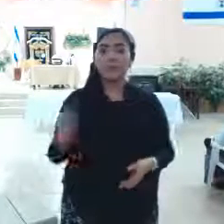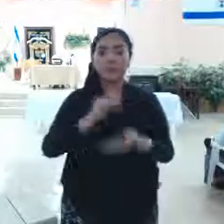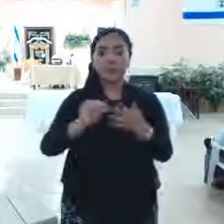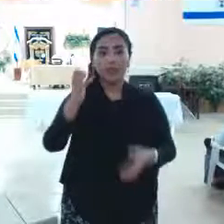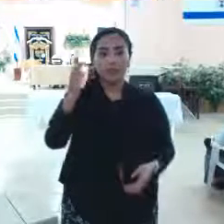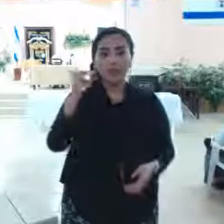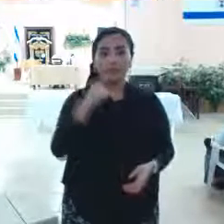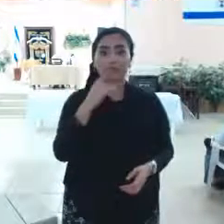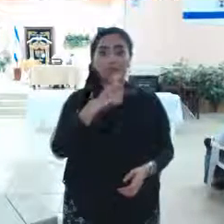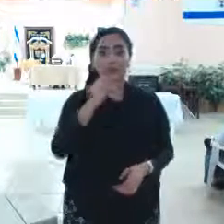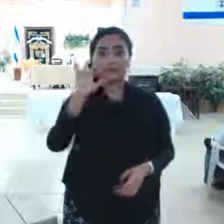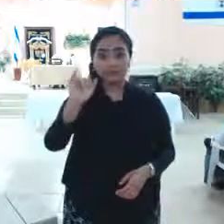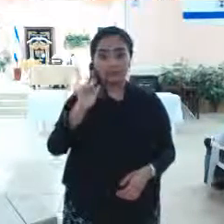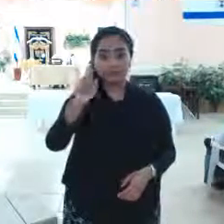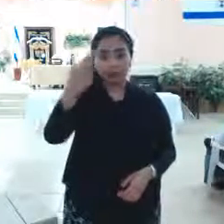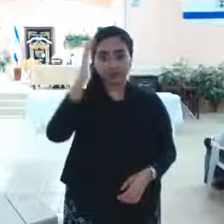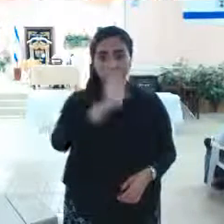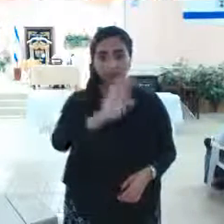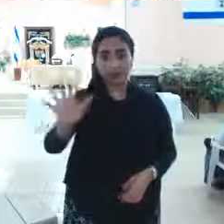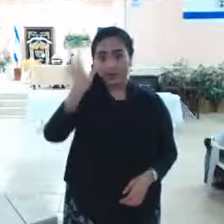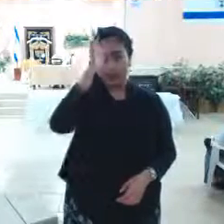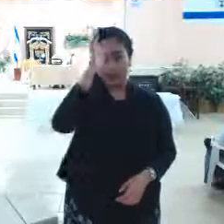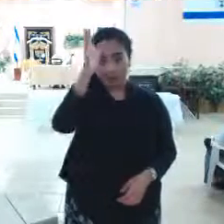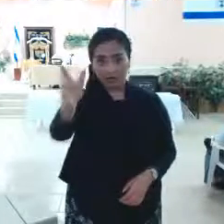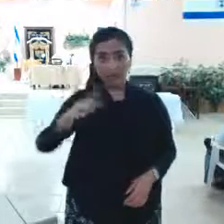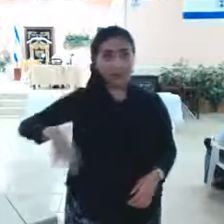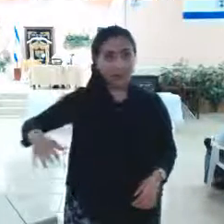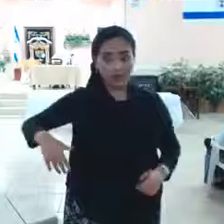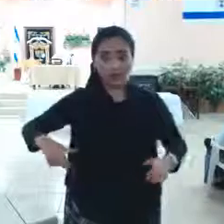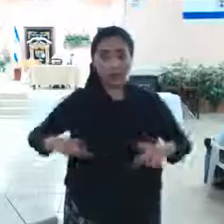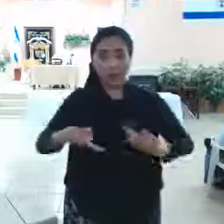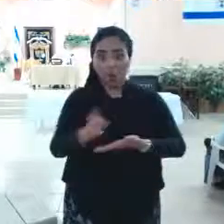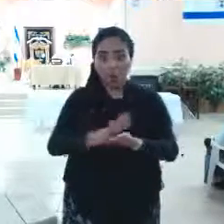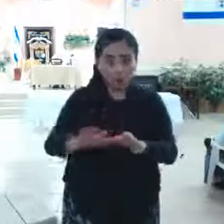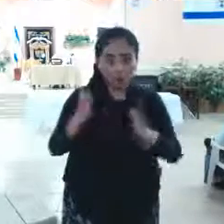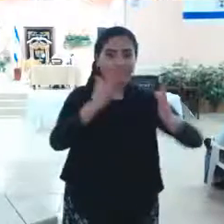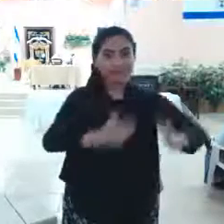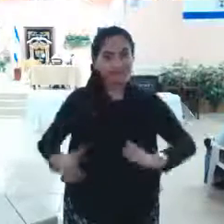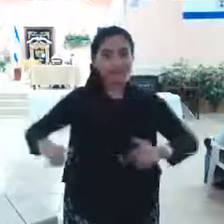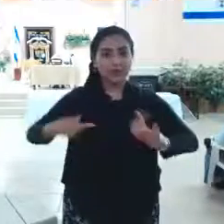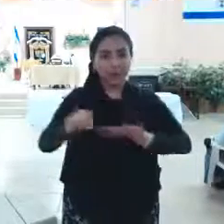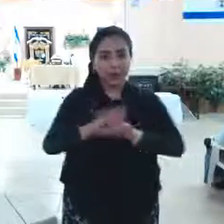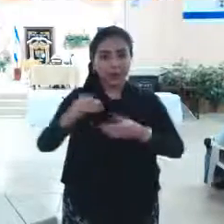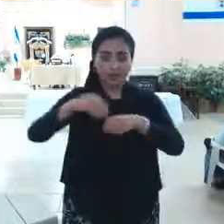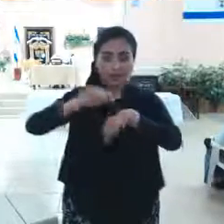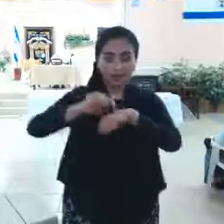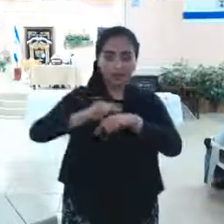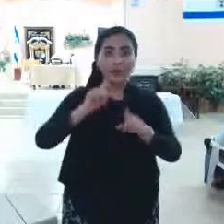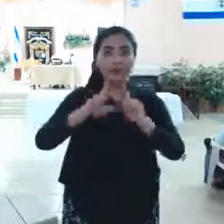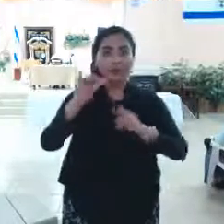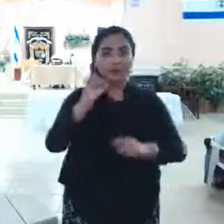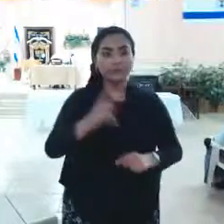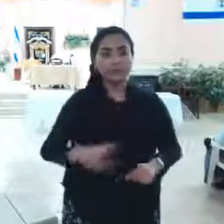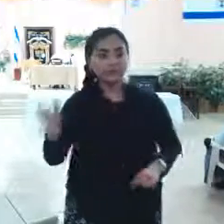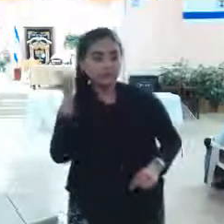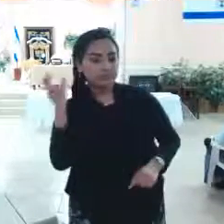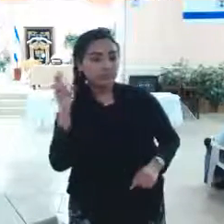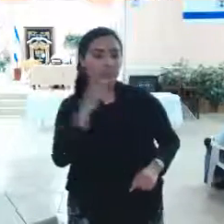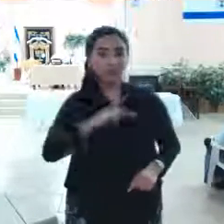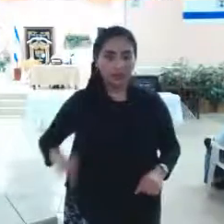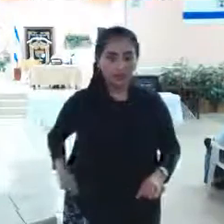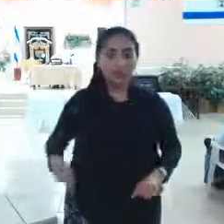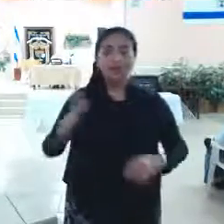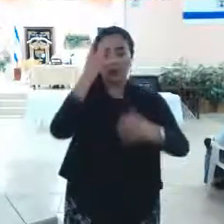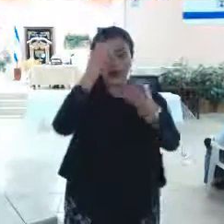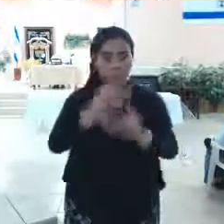19. 19. A Yahweh el Elohim de sus padres, aunque no esté purificado según los ritos de purificación del Mishkan, y oyó Yahweh a Ezequías y sanó al